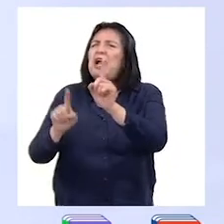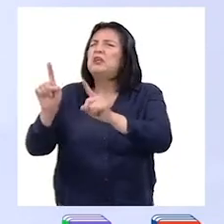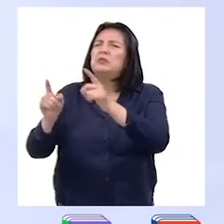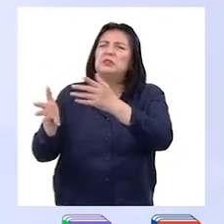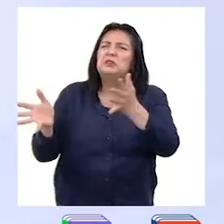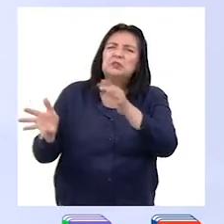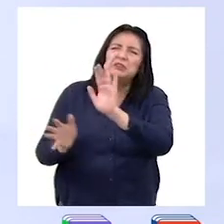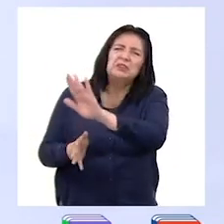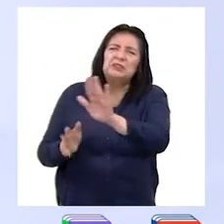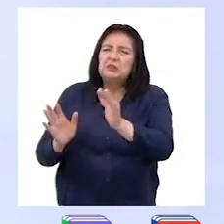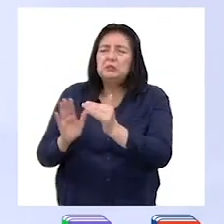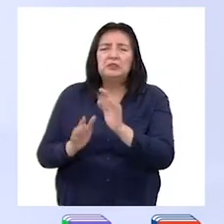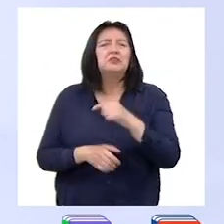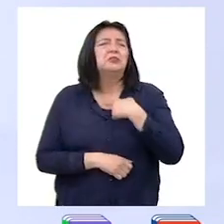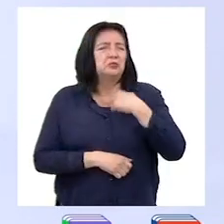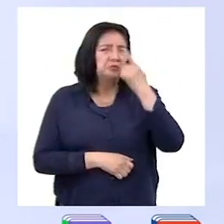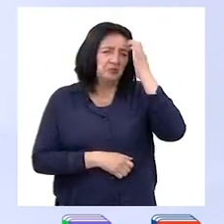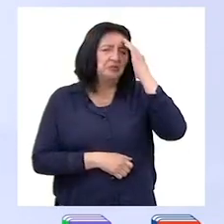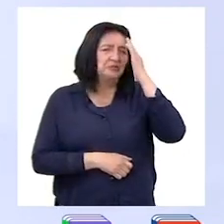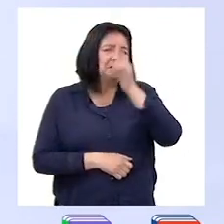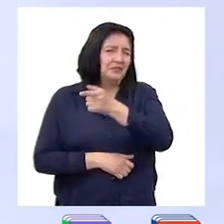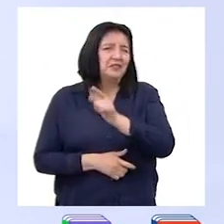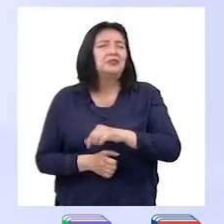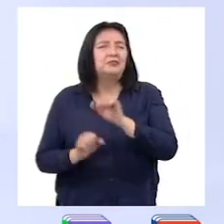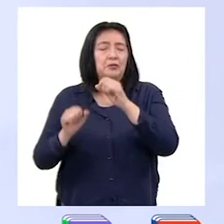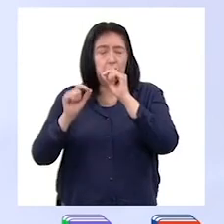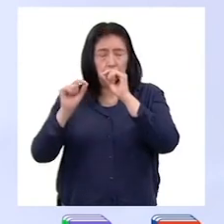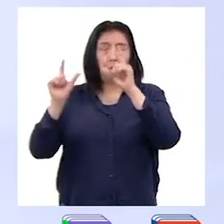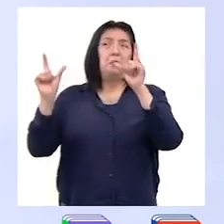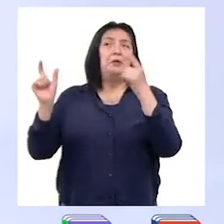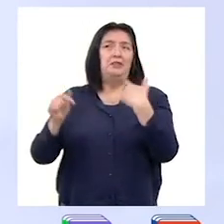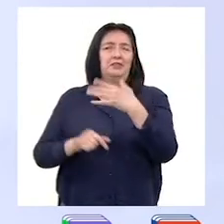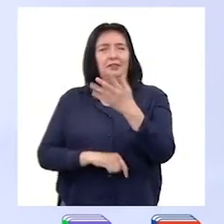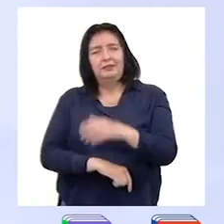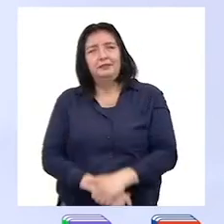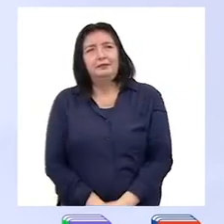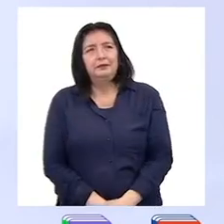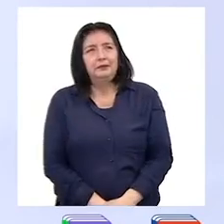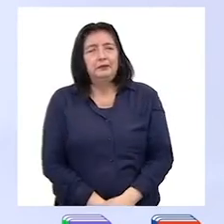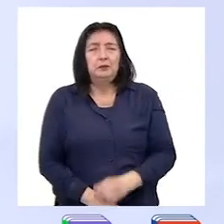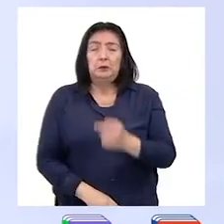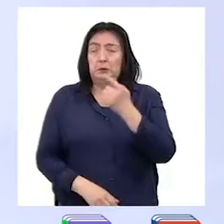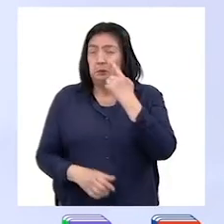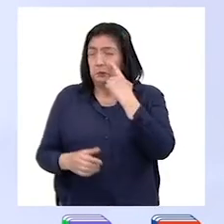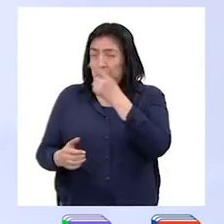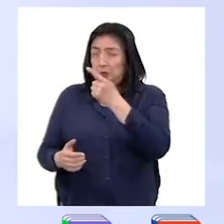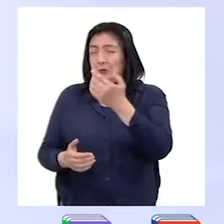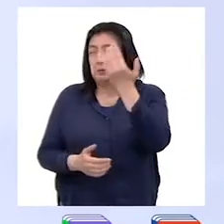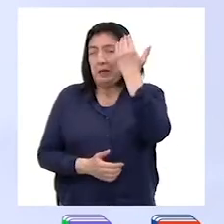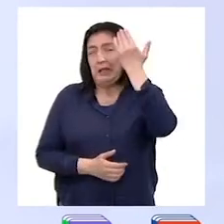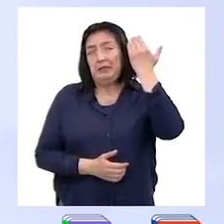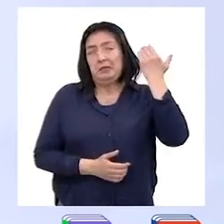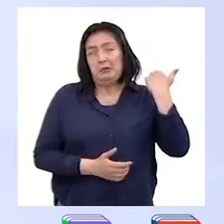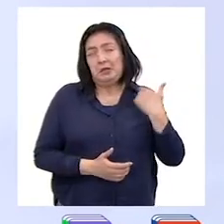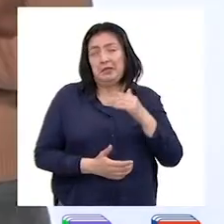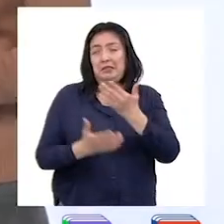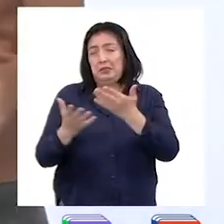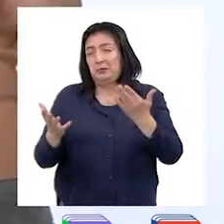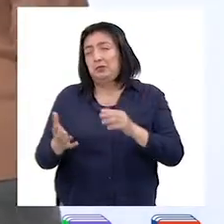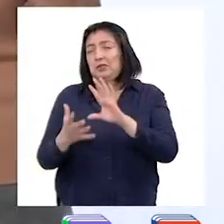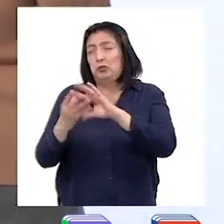algunos objetos. Estoy seguro de que se llevarán grandes sorpresas conociendo su antigüedad e